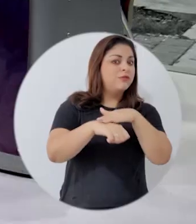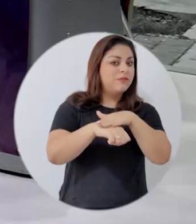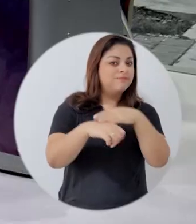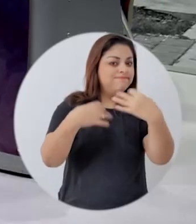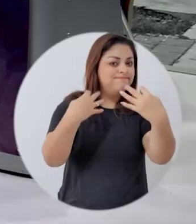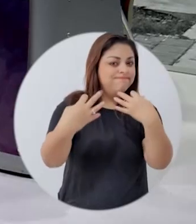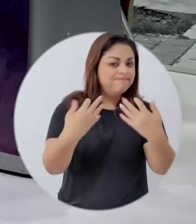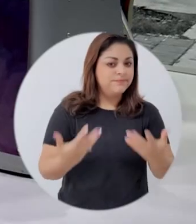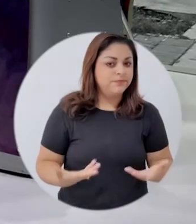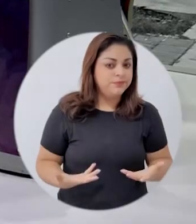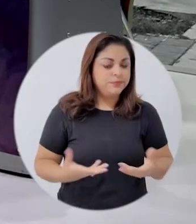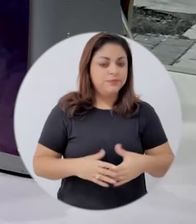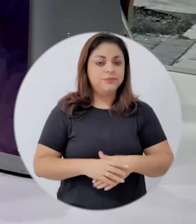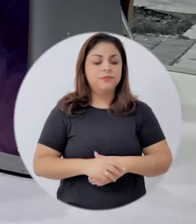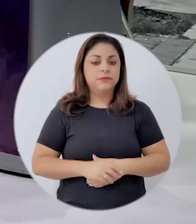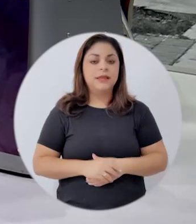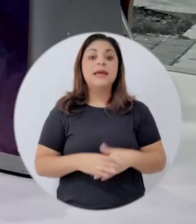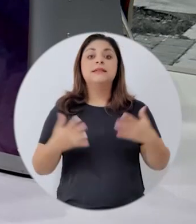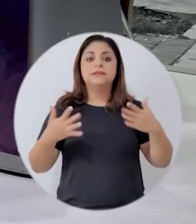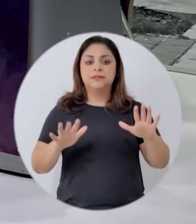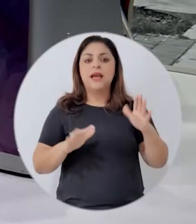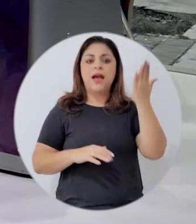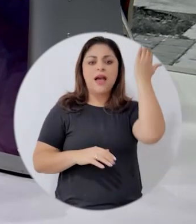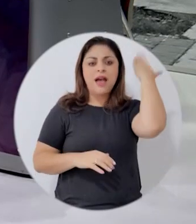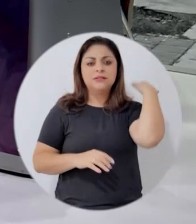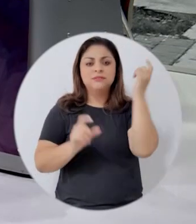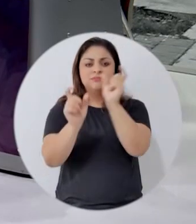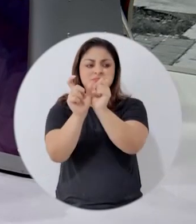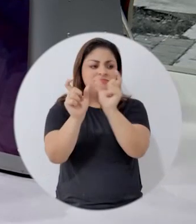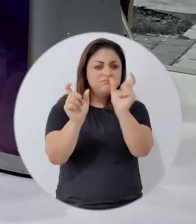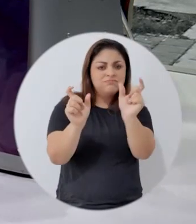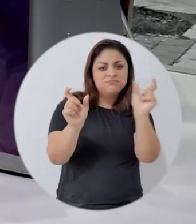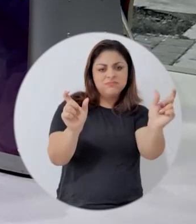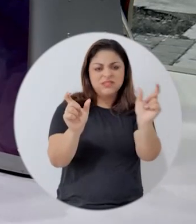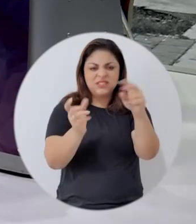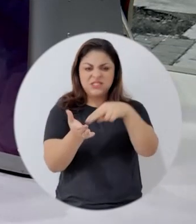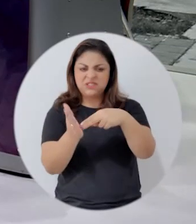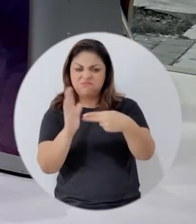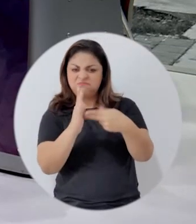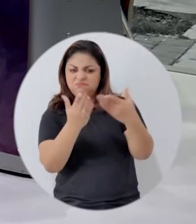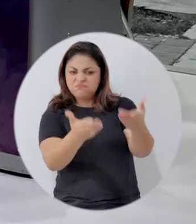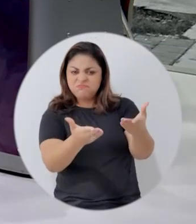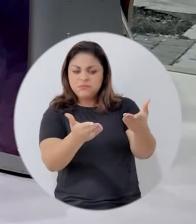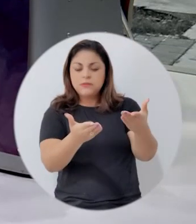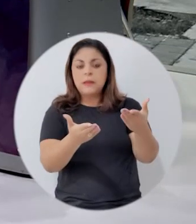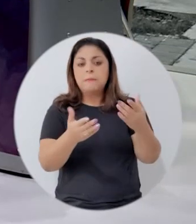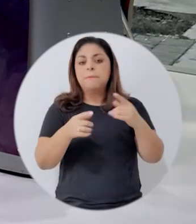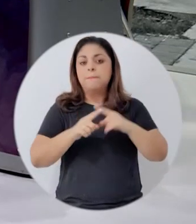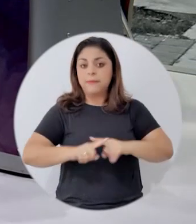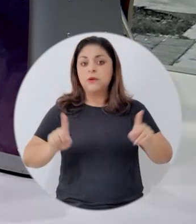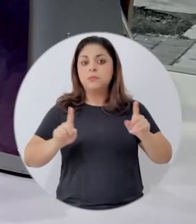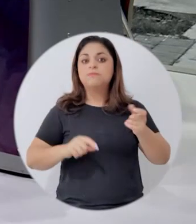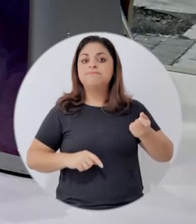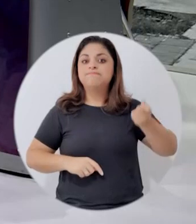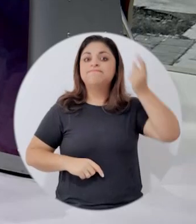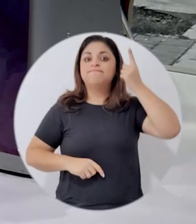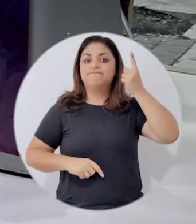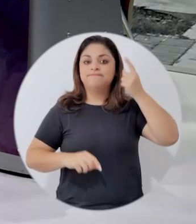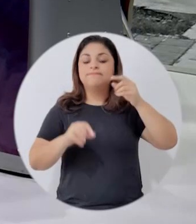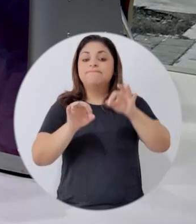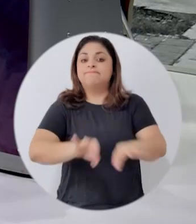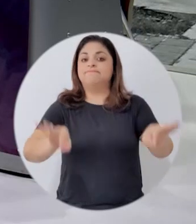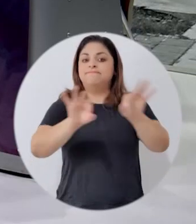muy bien decías, el concepto ha venido apareciendo y apareciendo en los diferentes medios o situaciones, pero lo primero